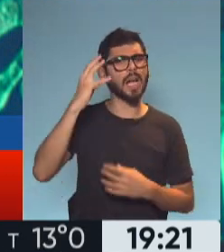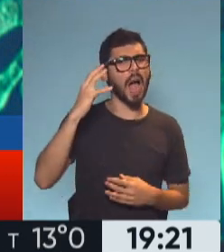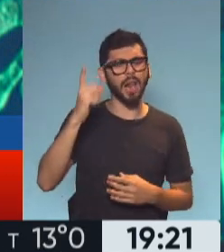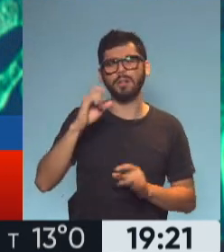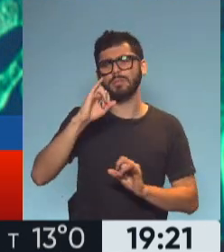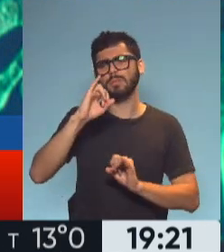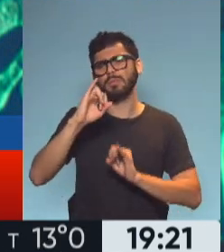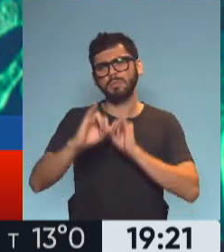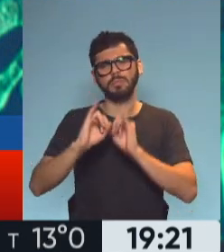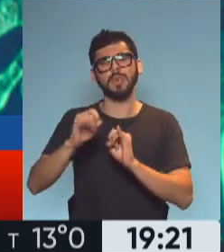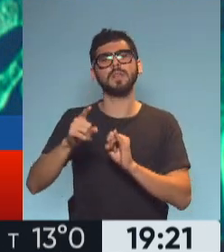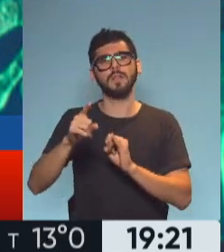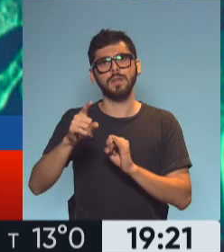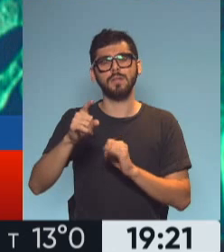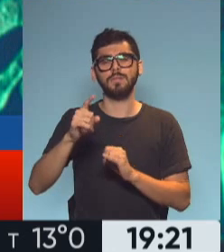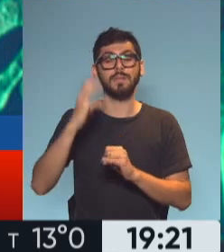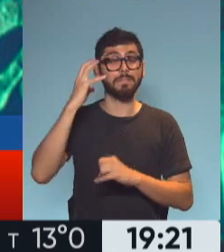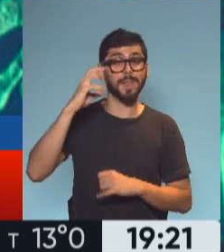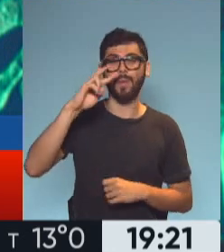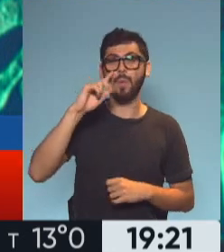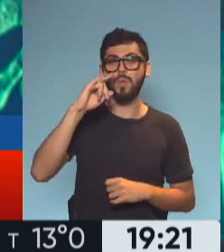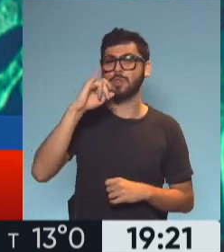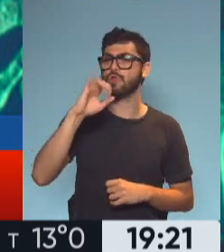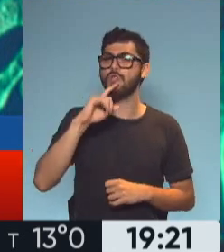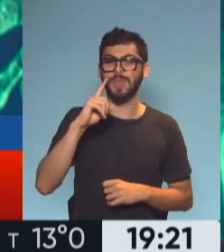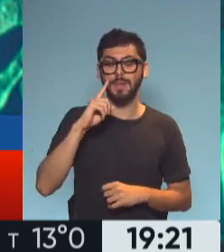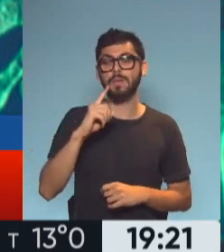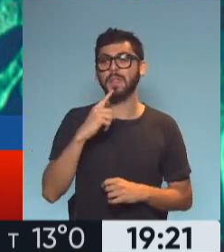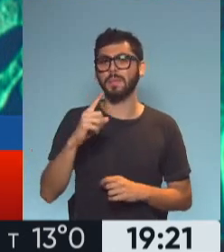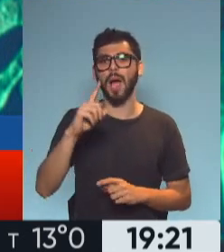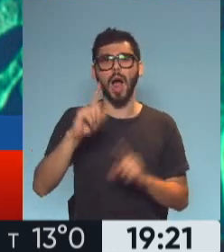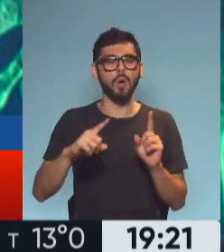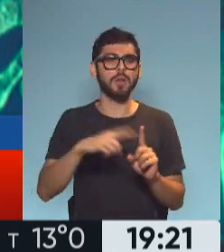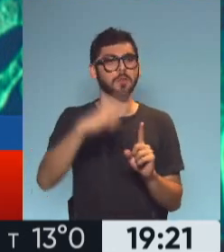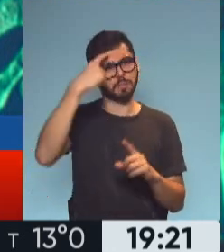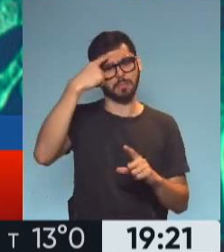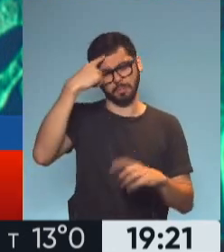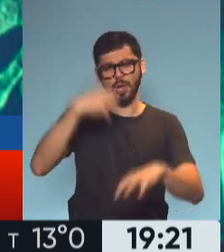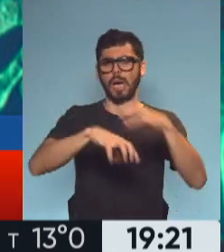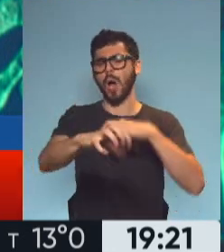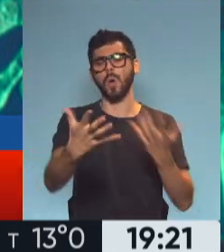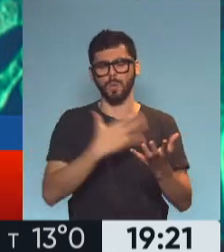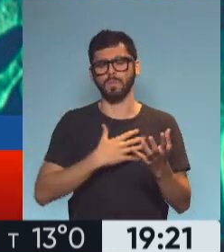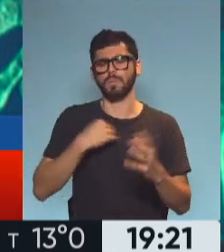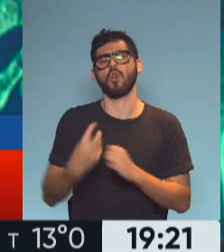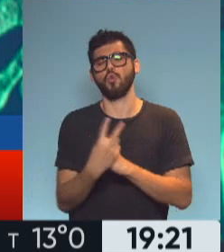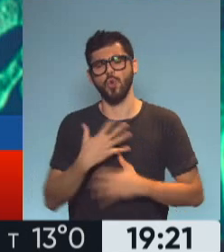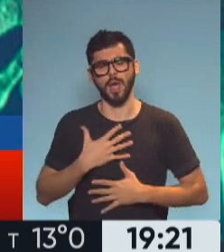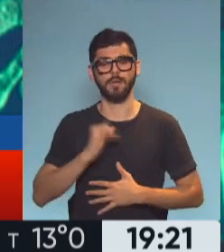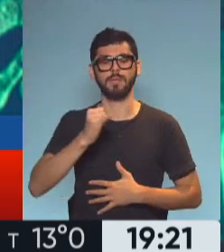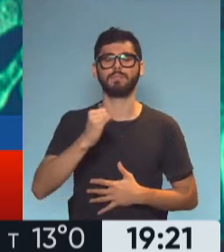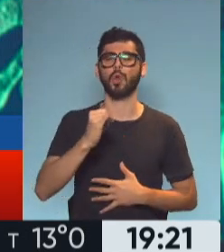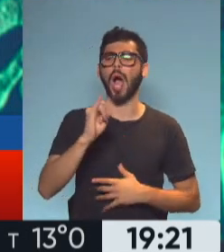lava de esto de que sean gente que por ahí puede ponerse en este rol que dice usted pero también hay una población que a lo mejor